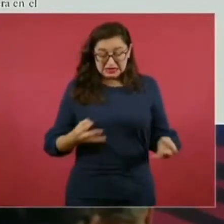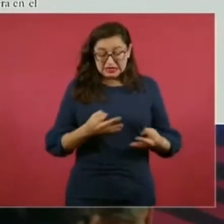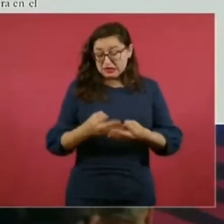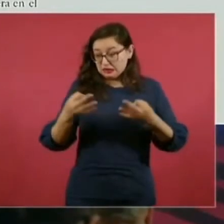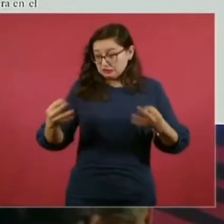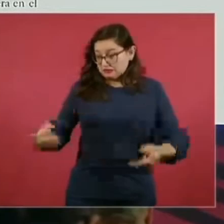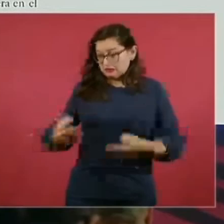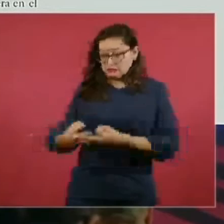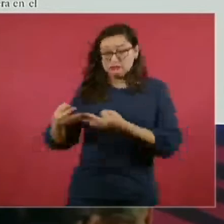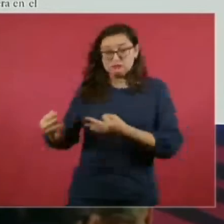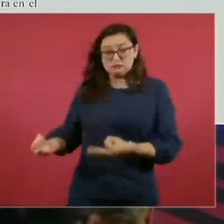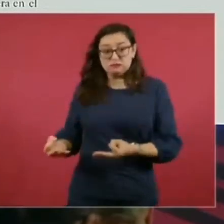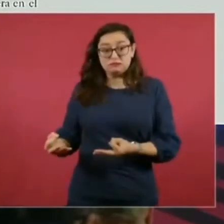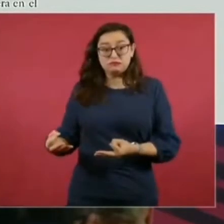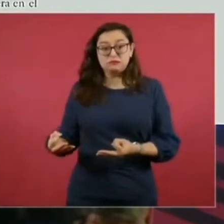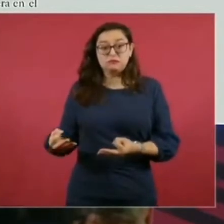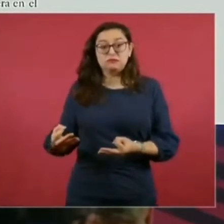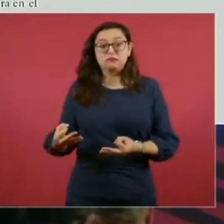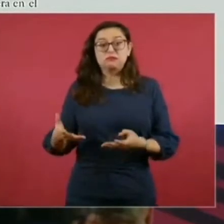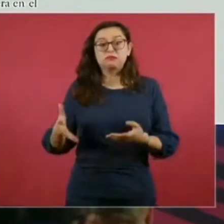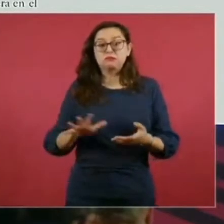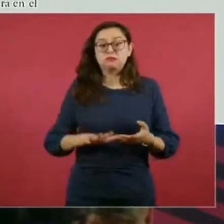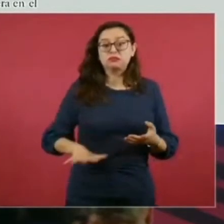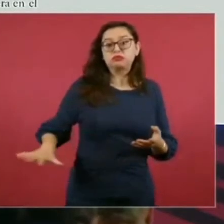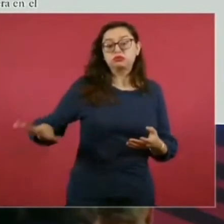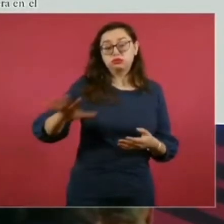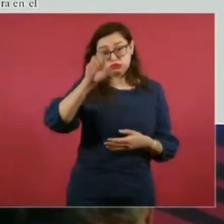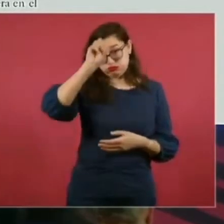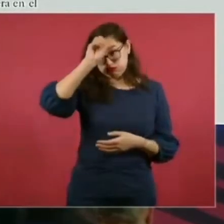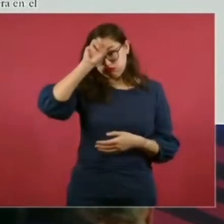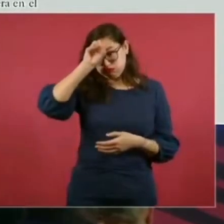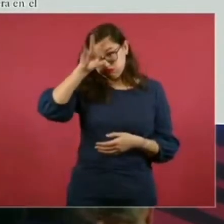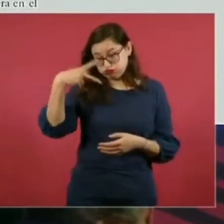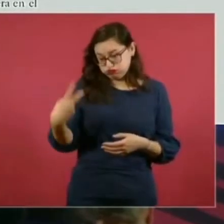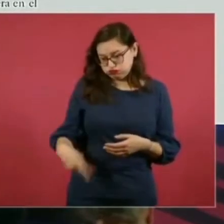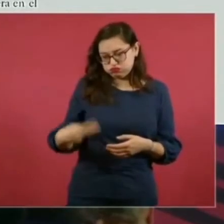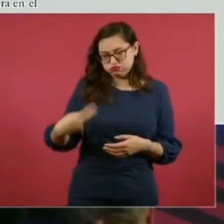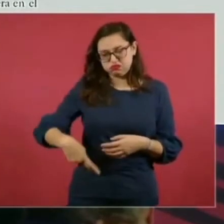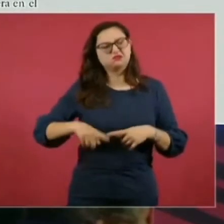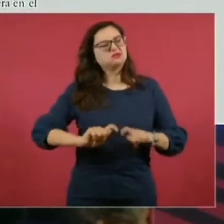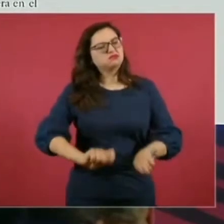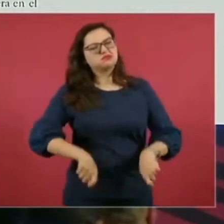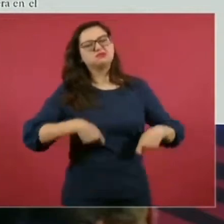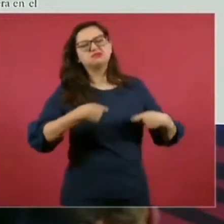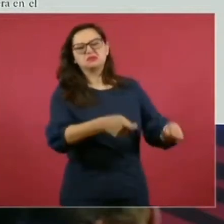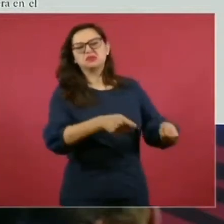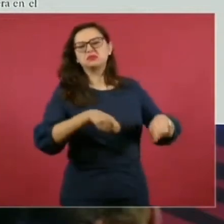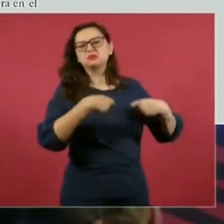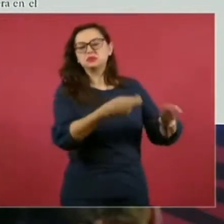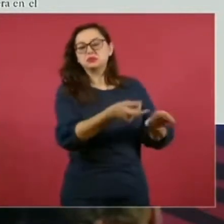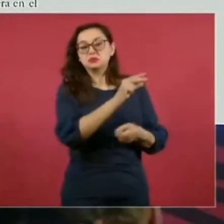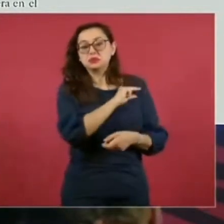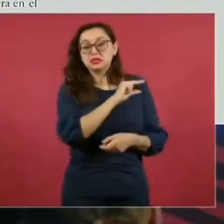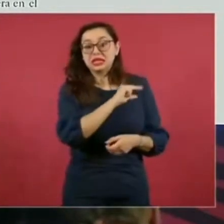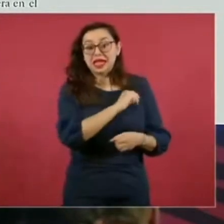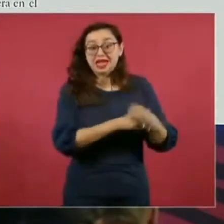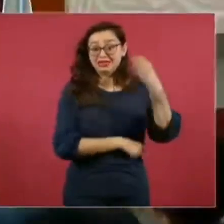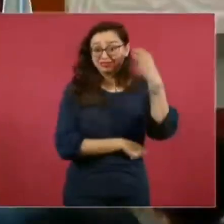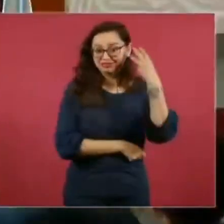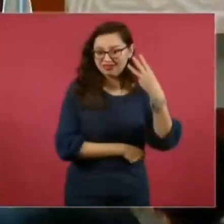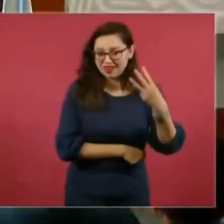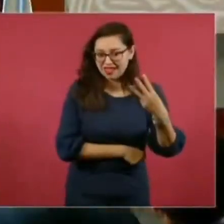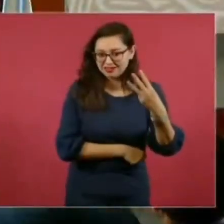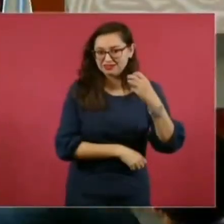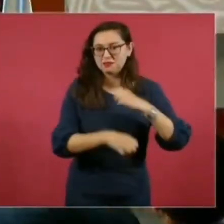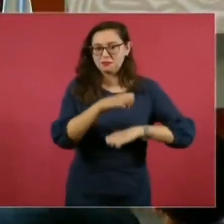6.600.000 hectáreas de reservas mineras nacionales, la mayor parte de ellas a 3